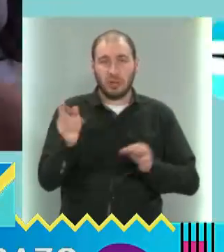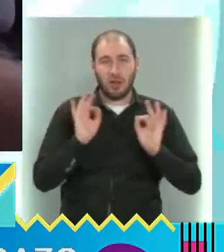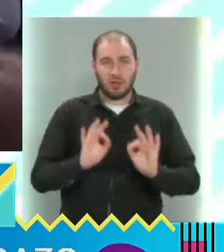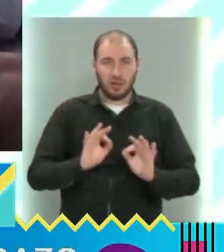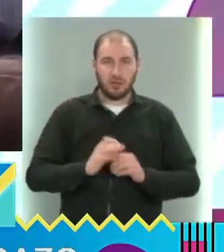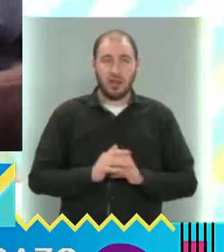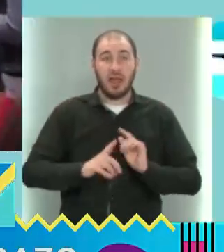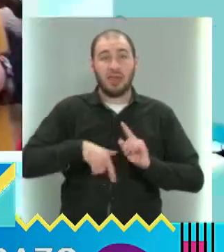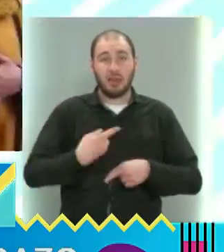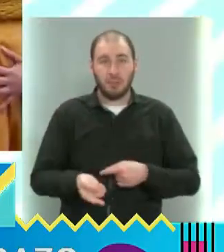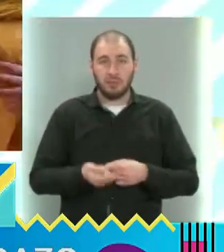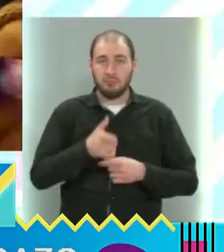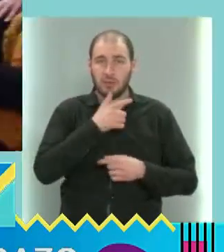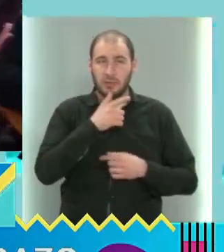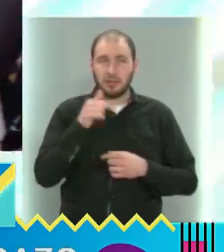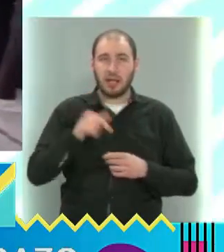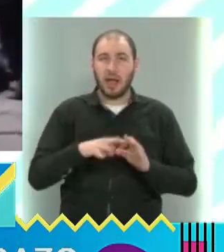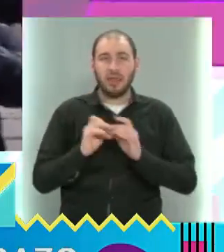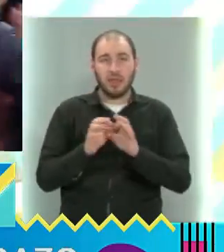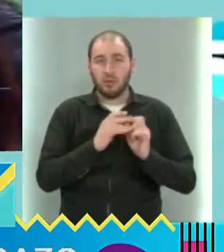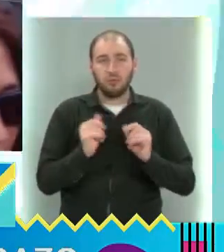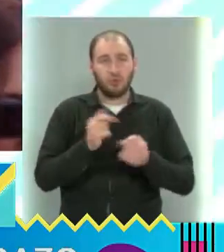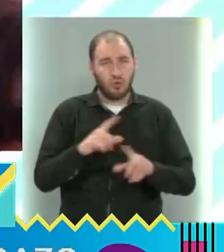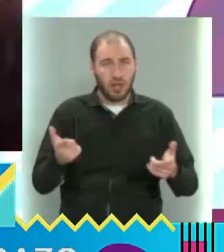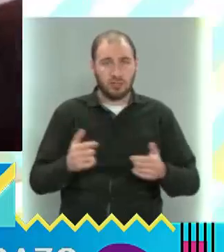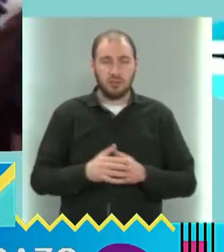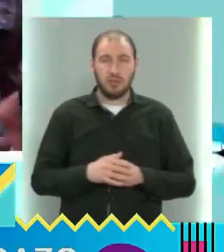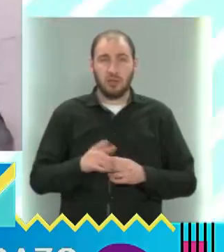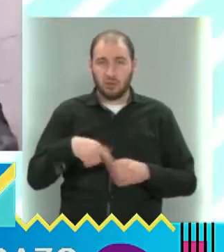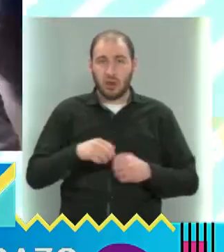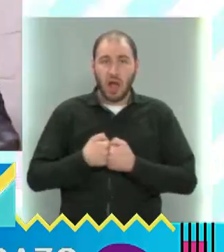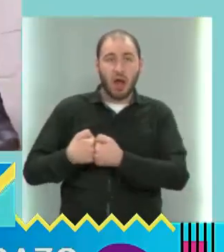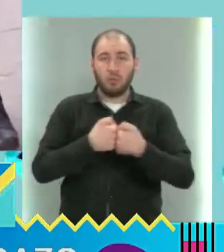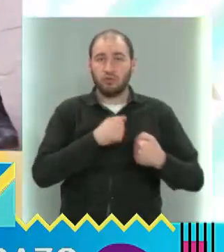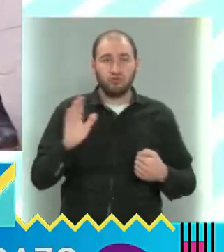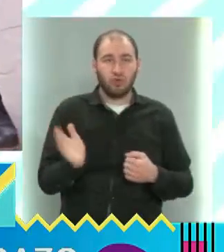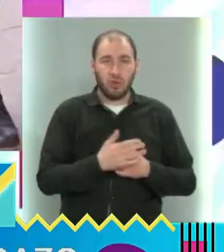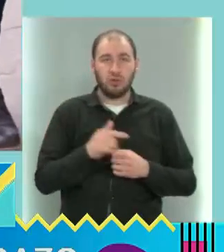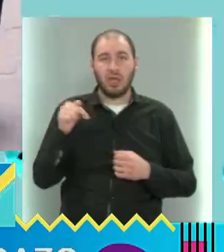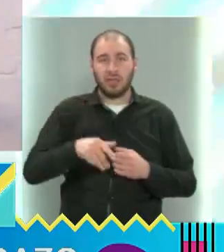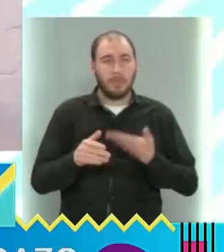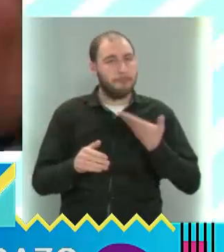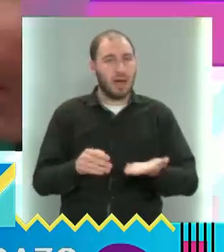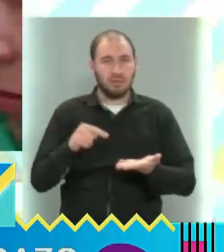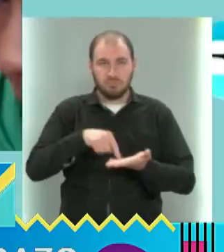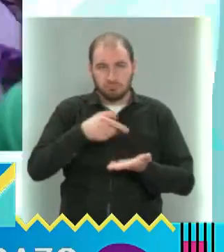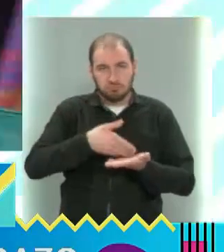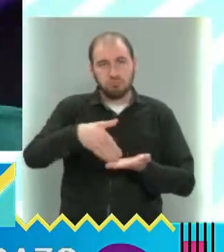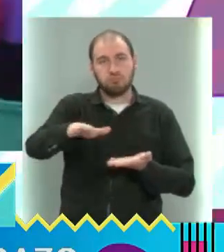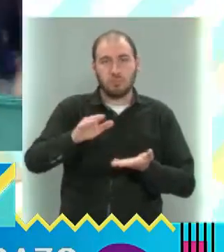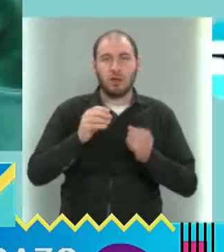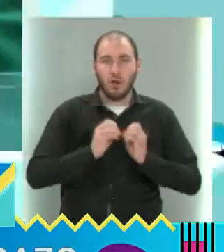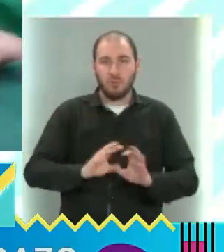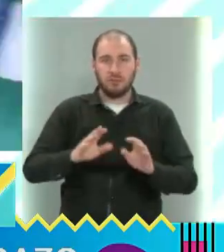integral. Después de esto creo que no está en discusión. Estamos de acuerdo todos y todas que ese debe ser el piso desde el cual vamos a